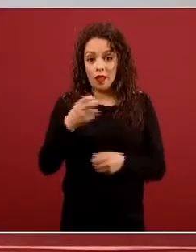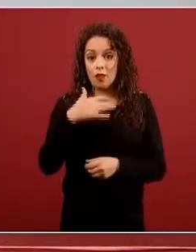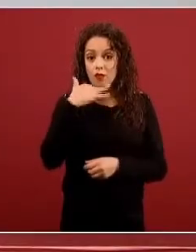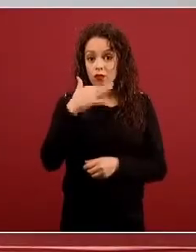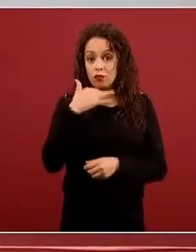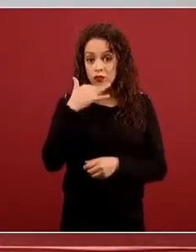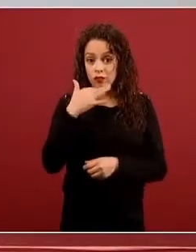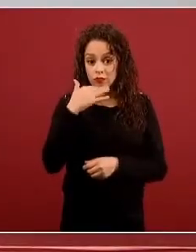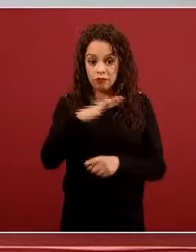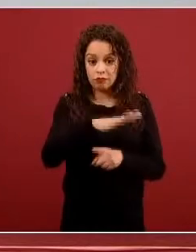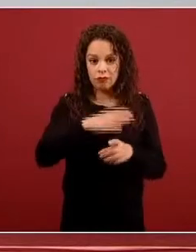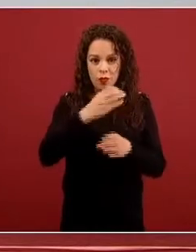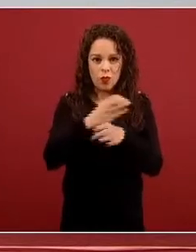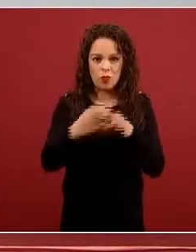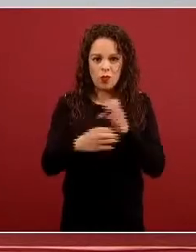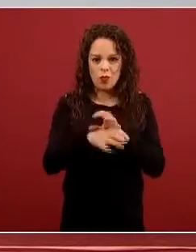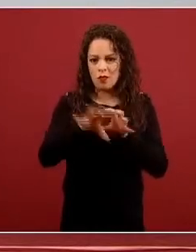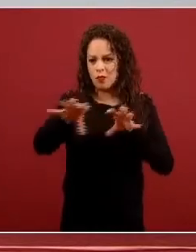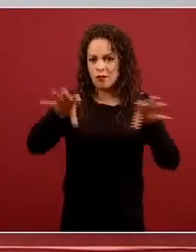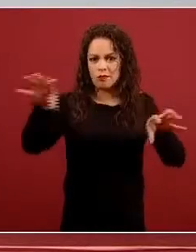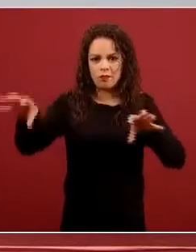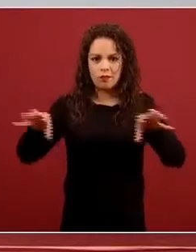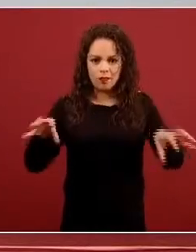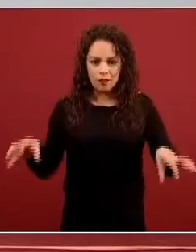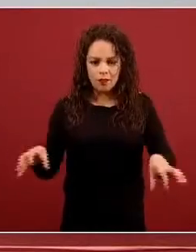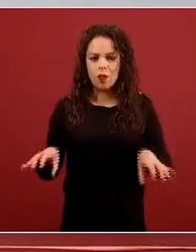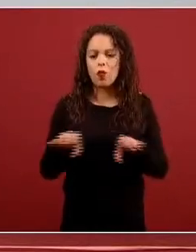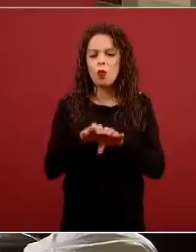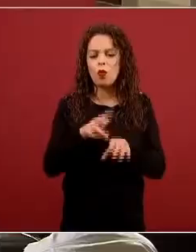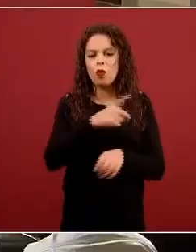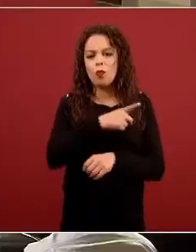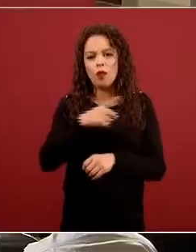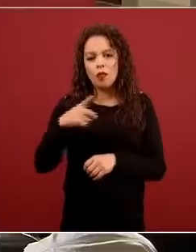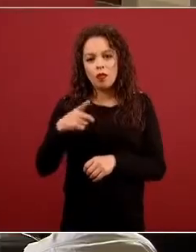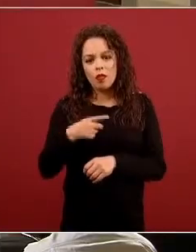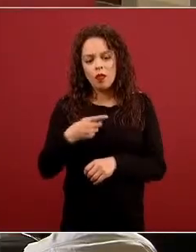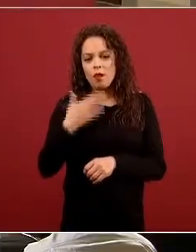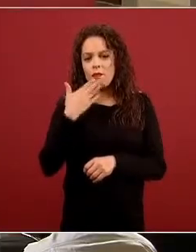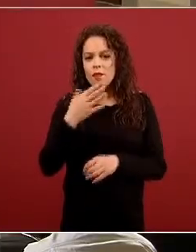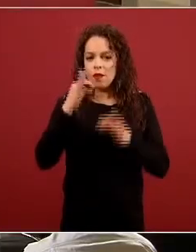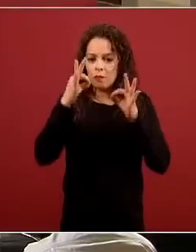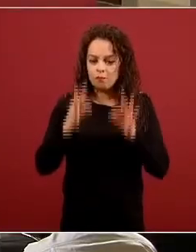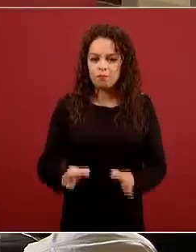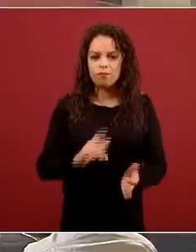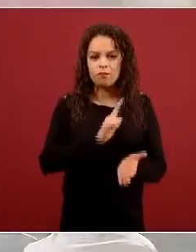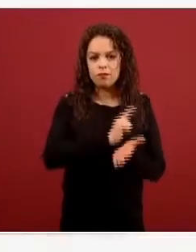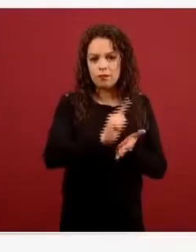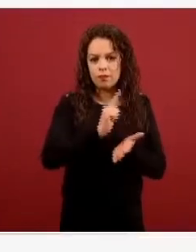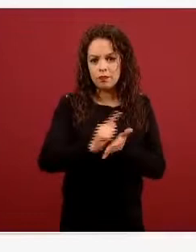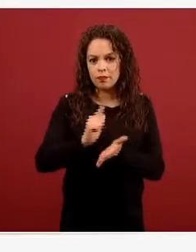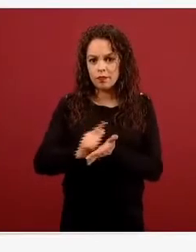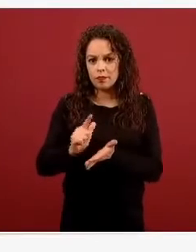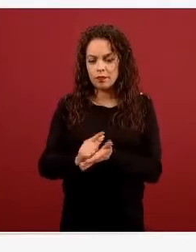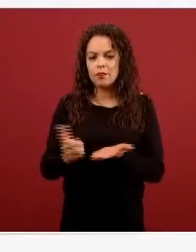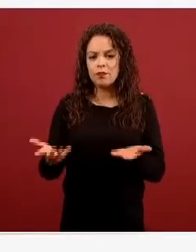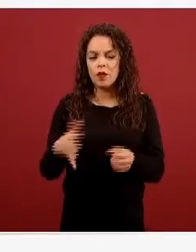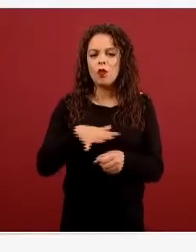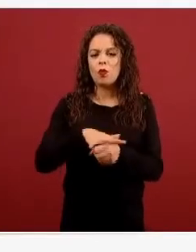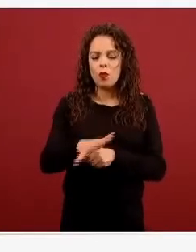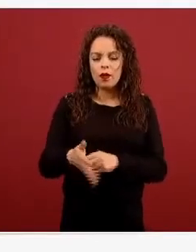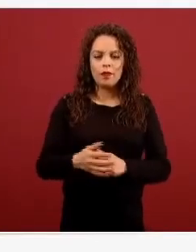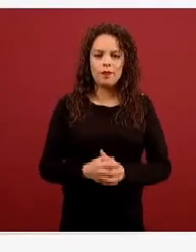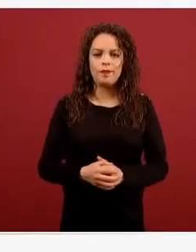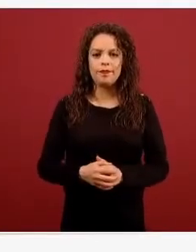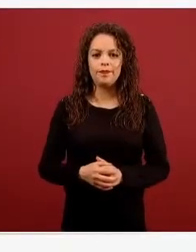contaminación de las superficies, la forma más adecuada de limpiarla y segura también es a través de un